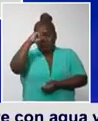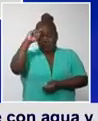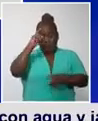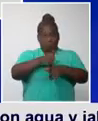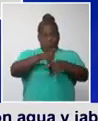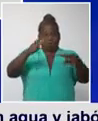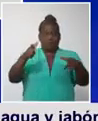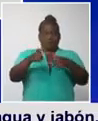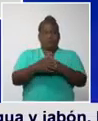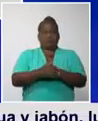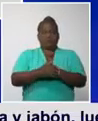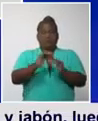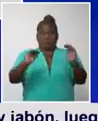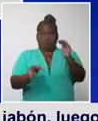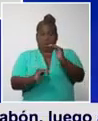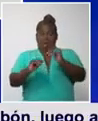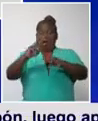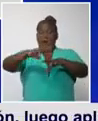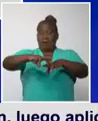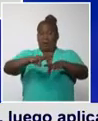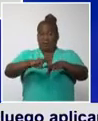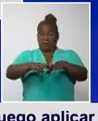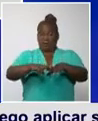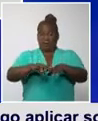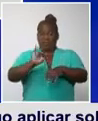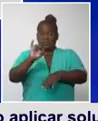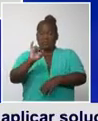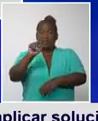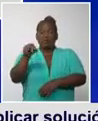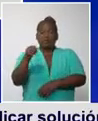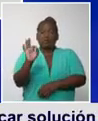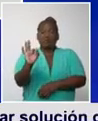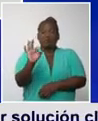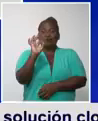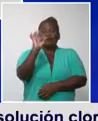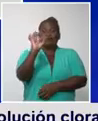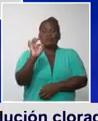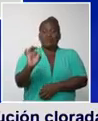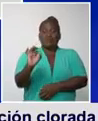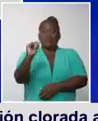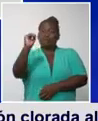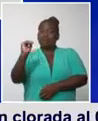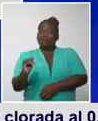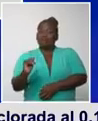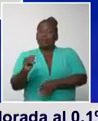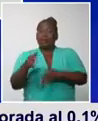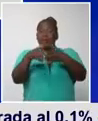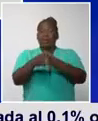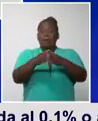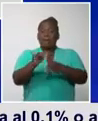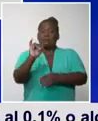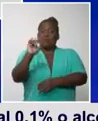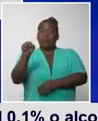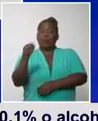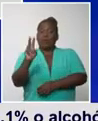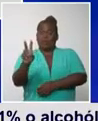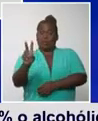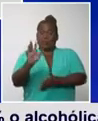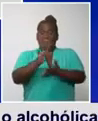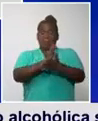Le sigue La Habana con el 6,8%, le sigue Granma 6,2%,